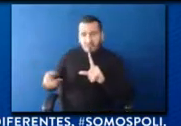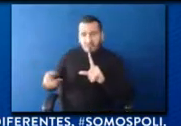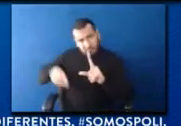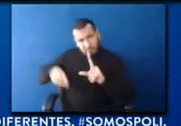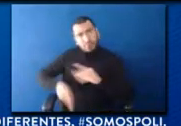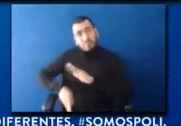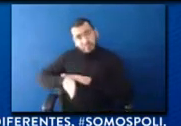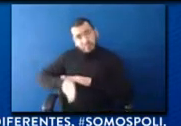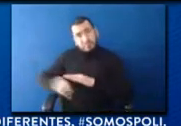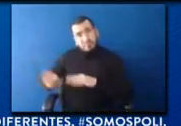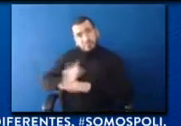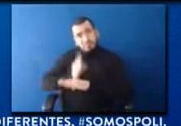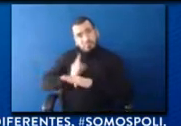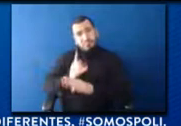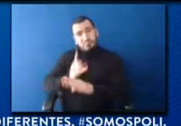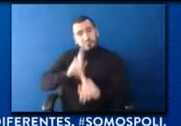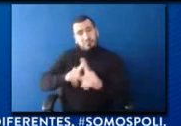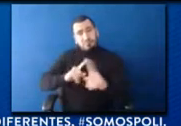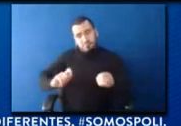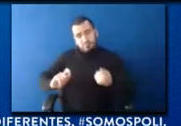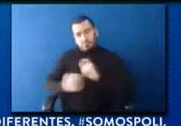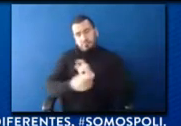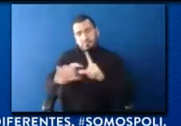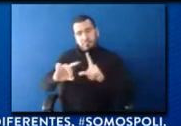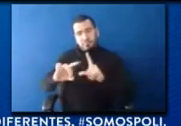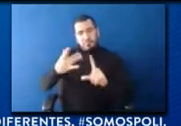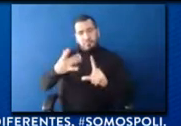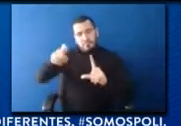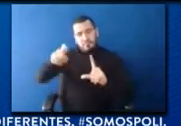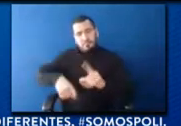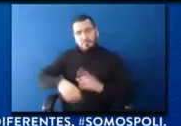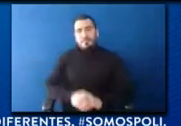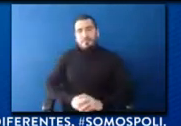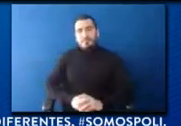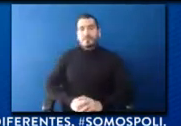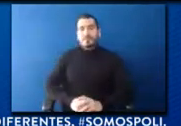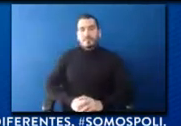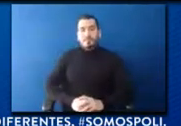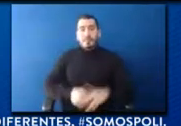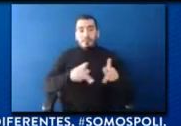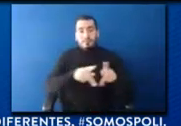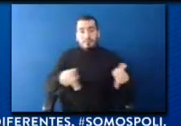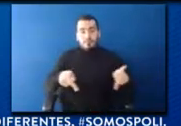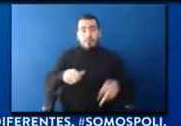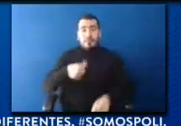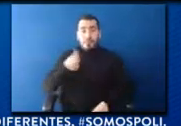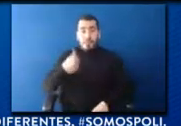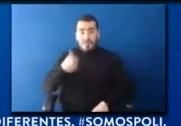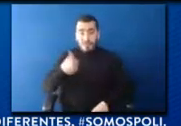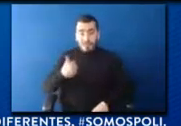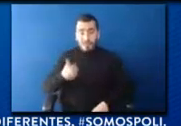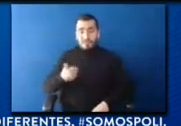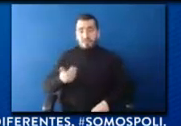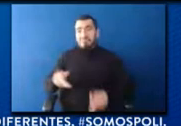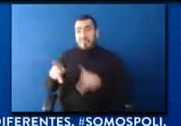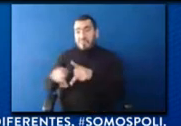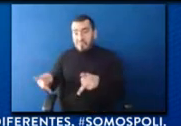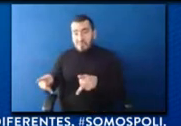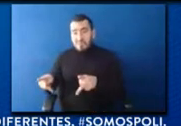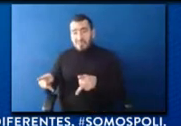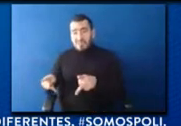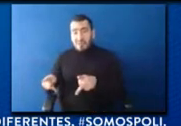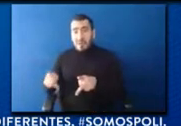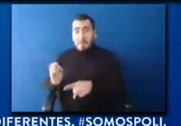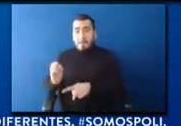digital sea realmente una realidad. Los jóvenes y los no bancarizados, los jóvenes, la generación del cambio,